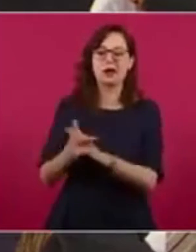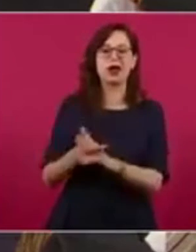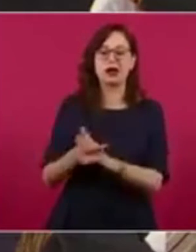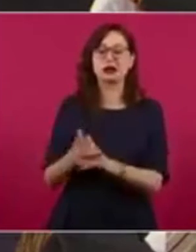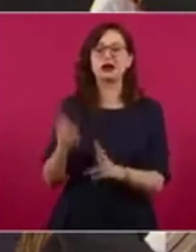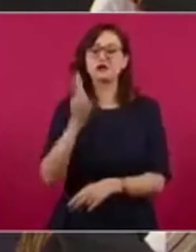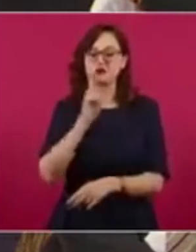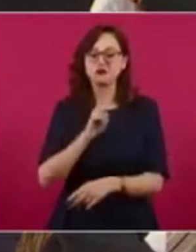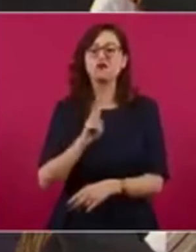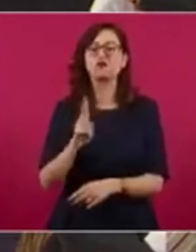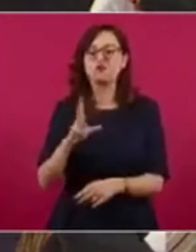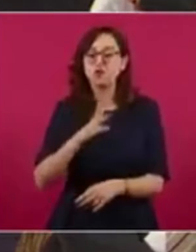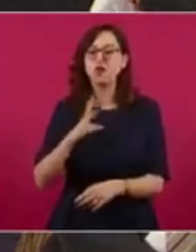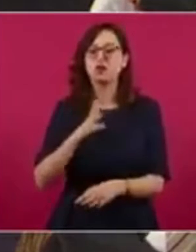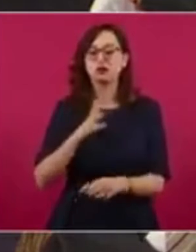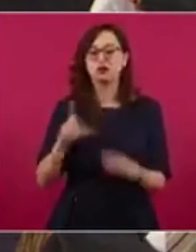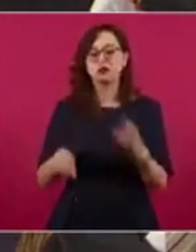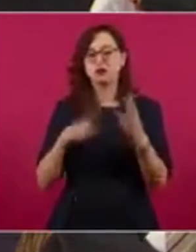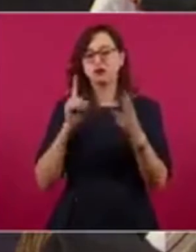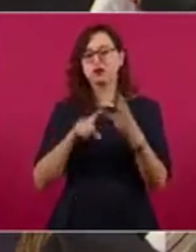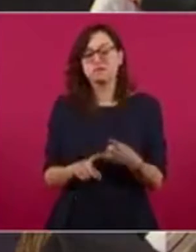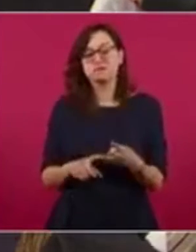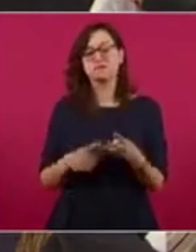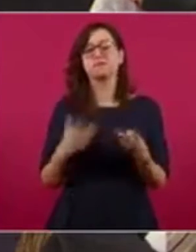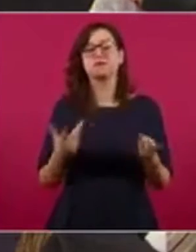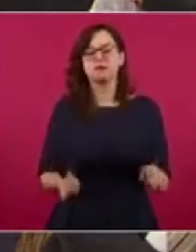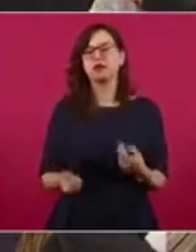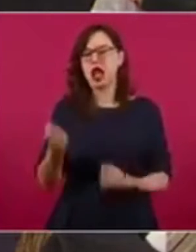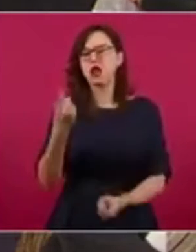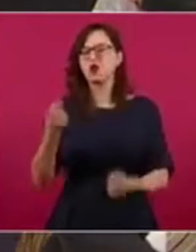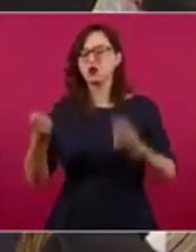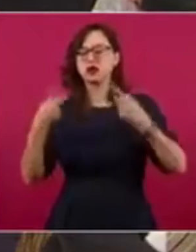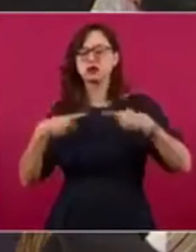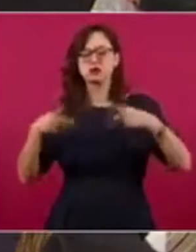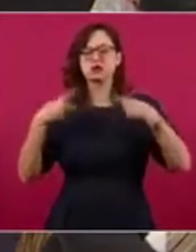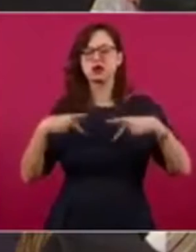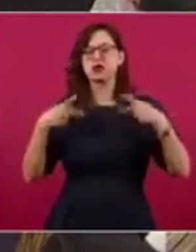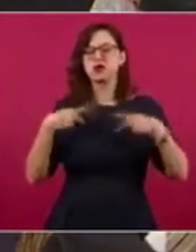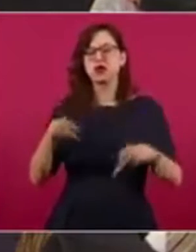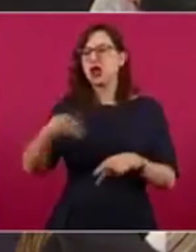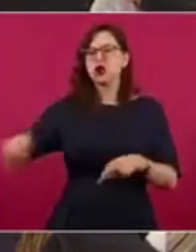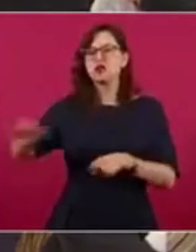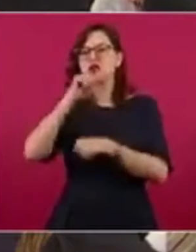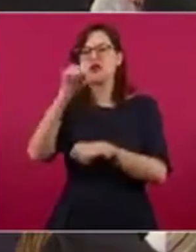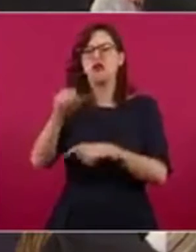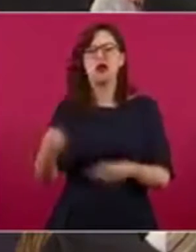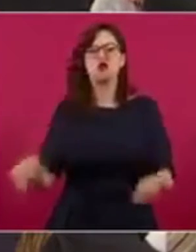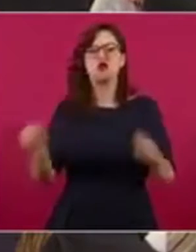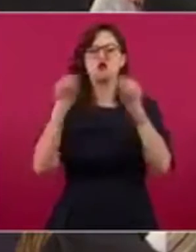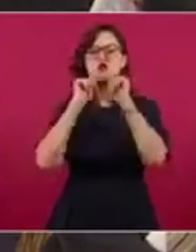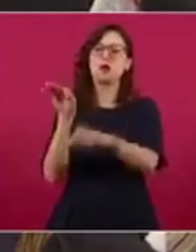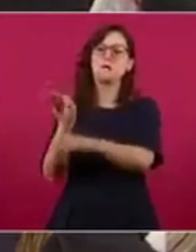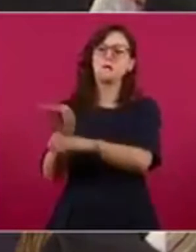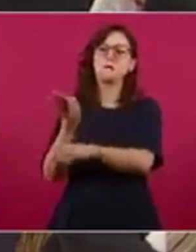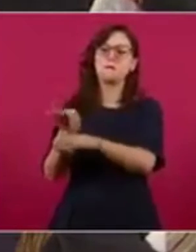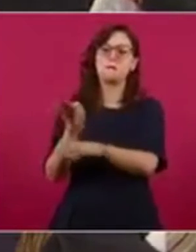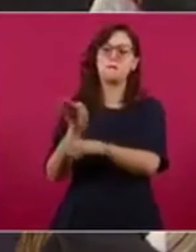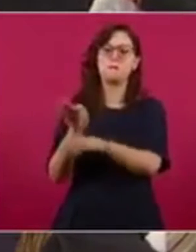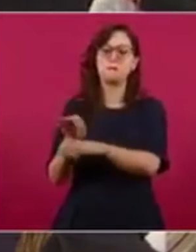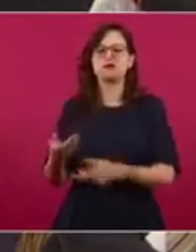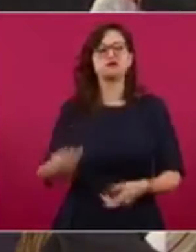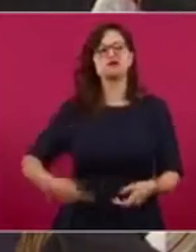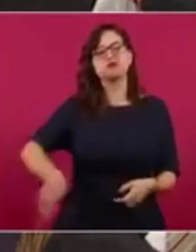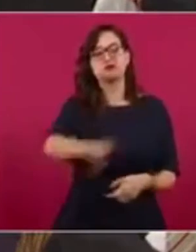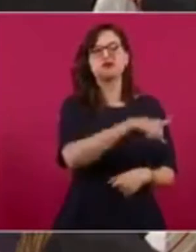la otra, pues bueno, pues es el famoso favoritismo a personas que no ocupan el mecanismo, mas sin embargo, por aplaudidores se los